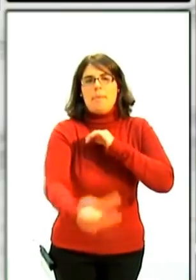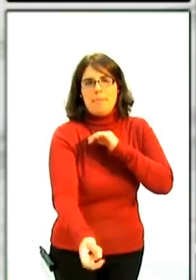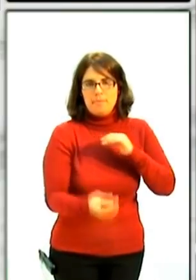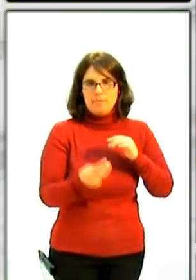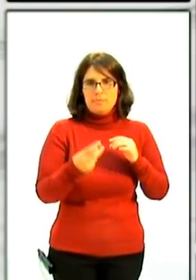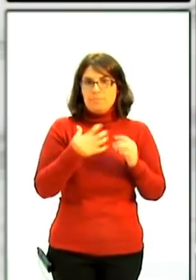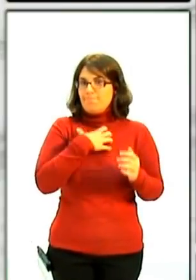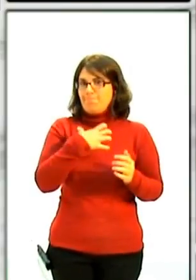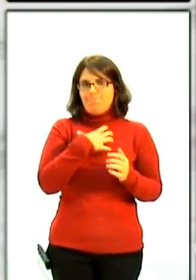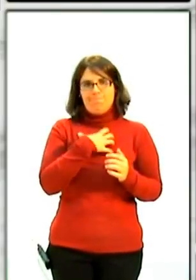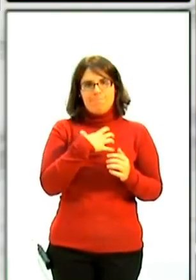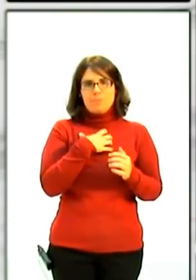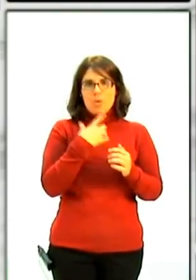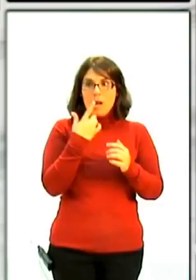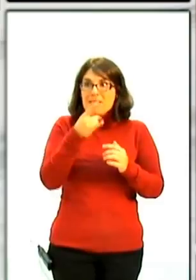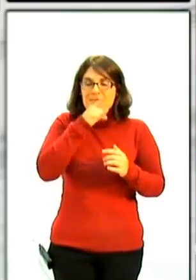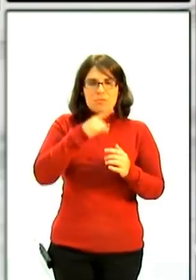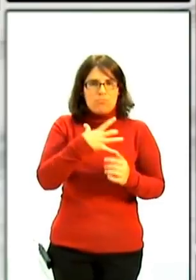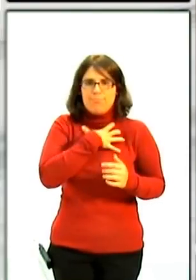claro,